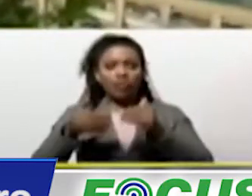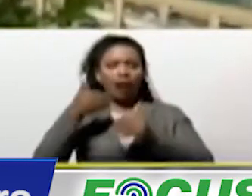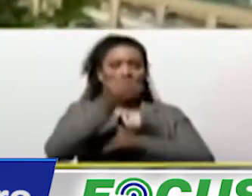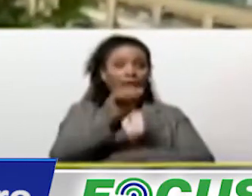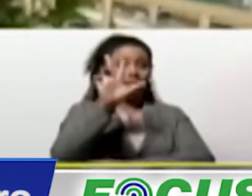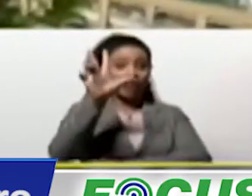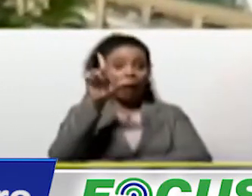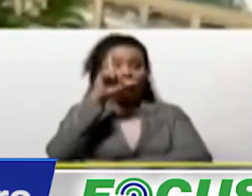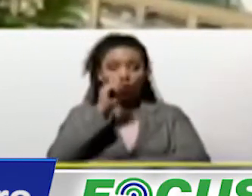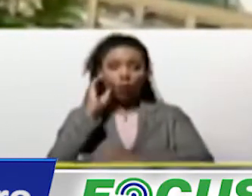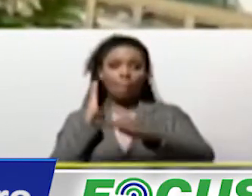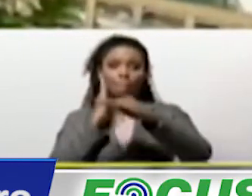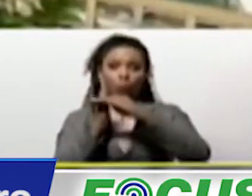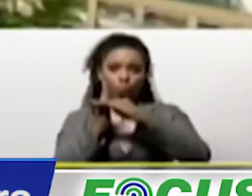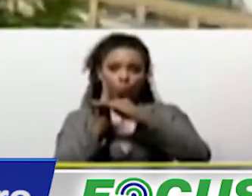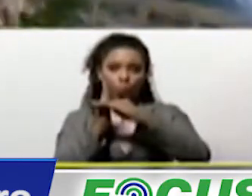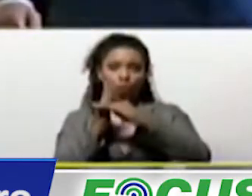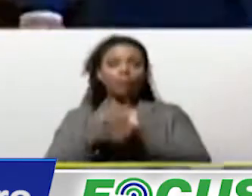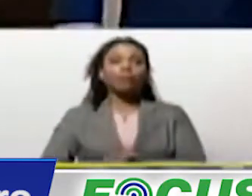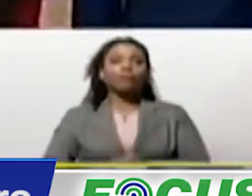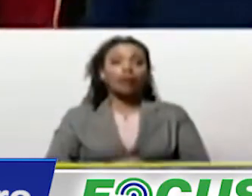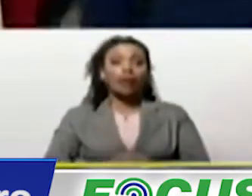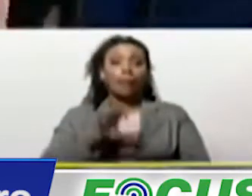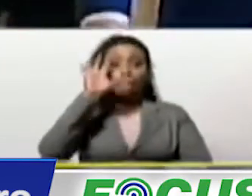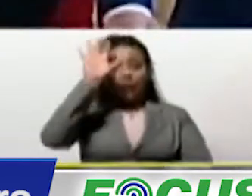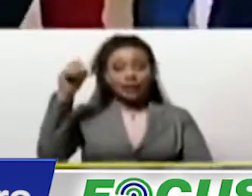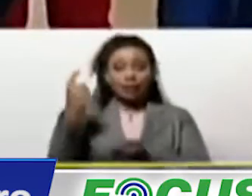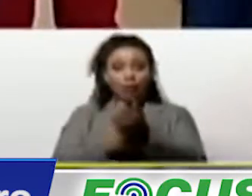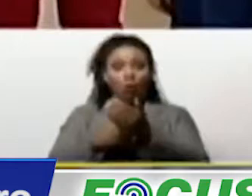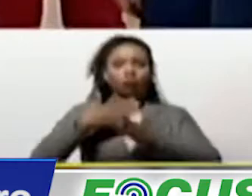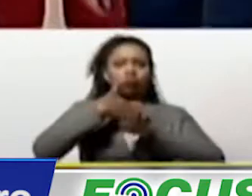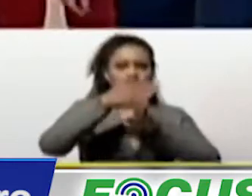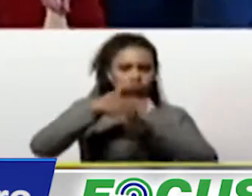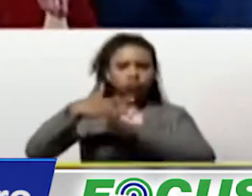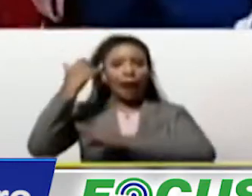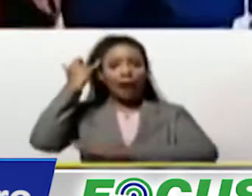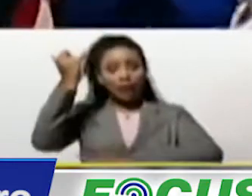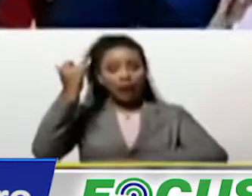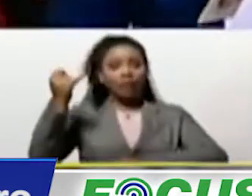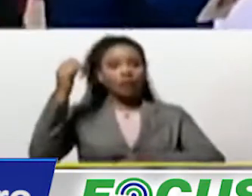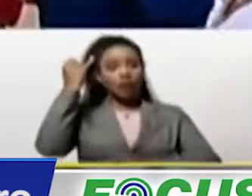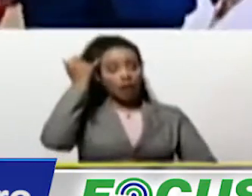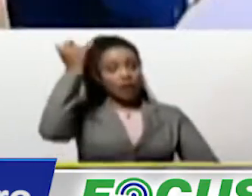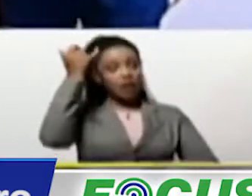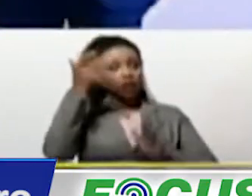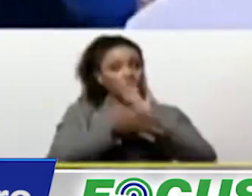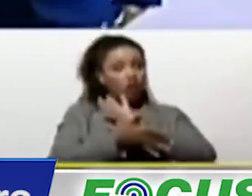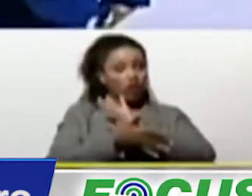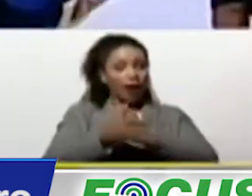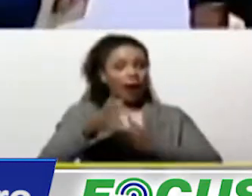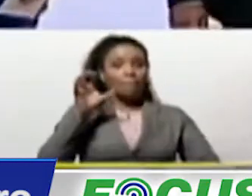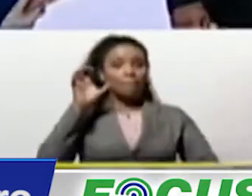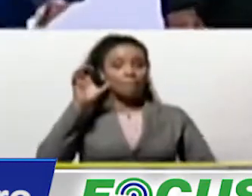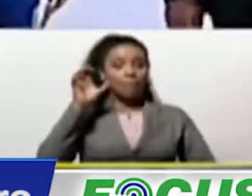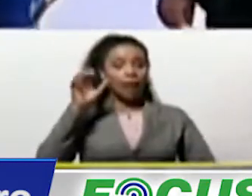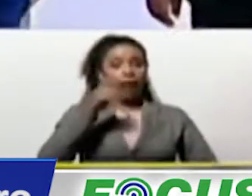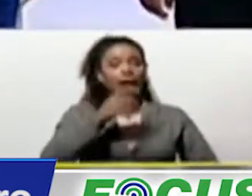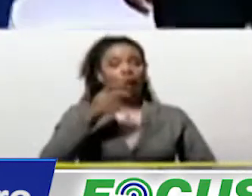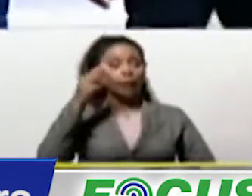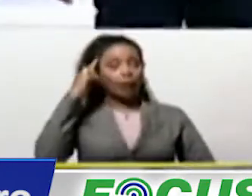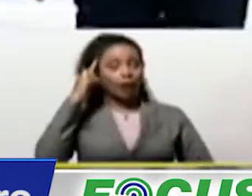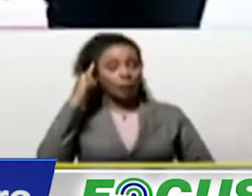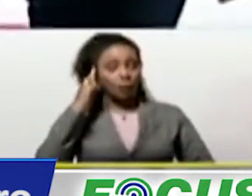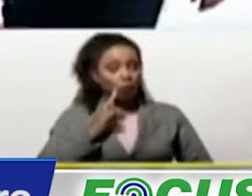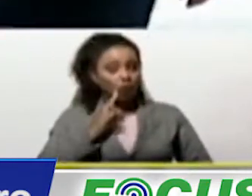de 3 años fracturadas. Naciones hermanas que comparten los ideales del libertador Simón Bolívar y el sueño de la patria